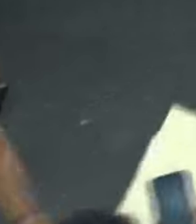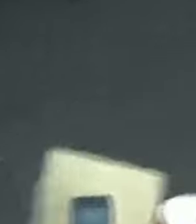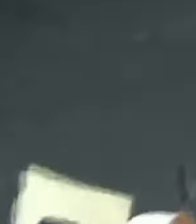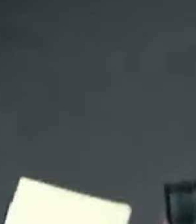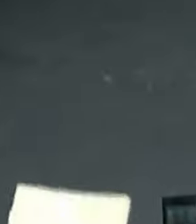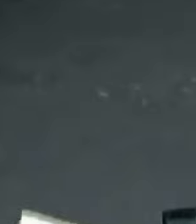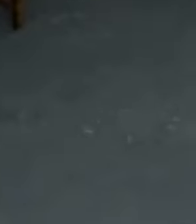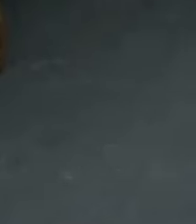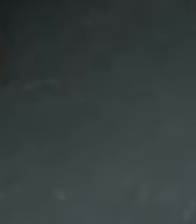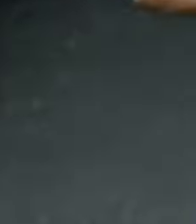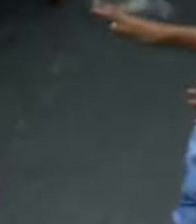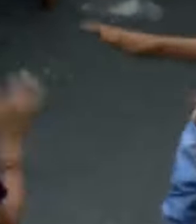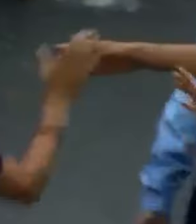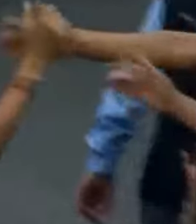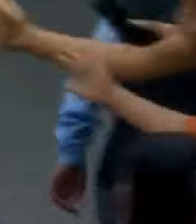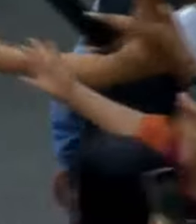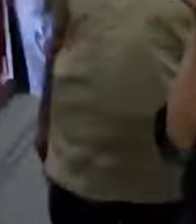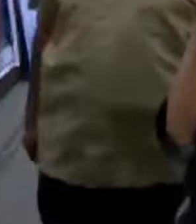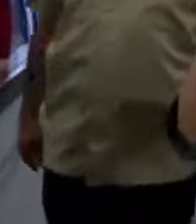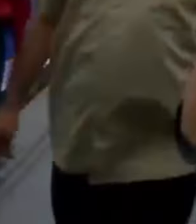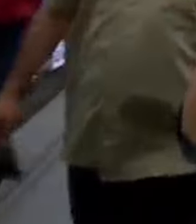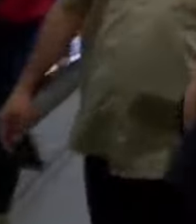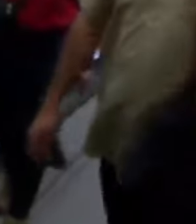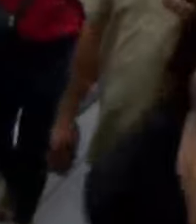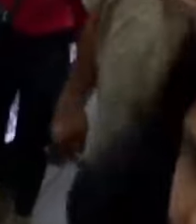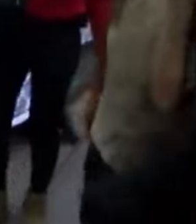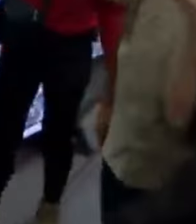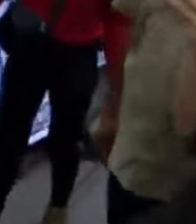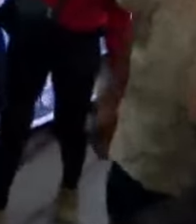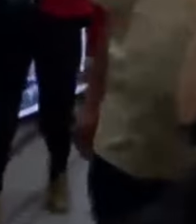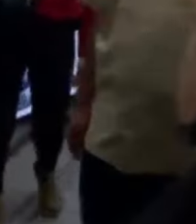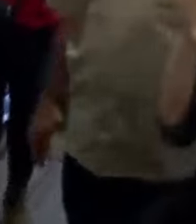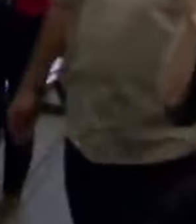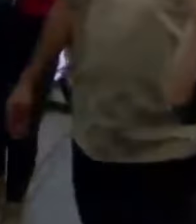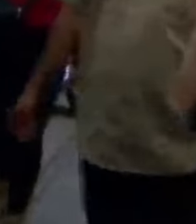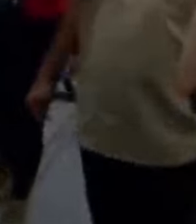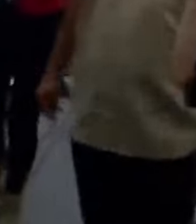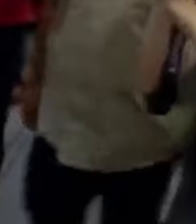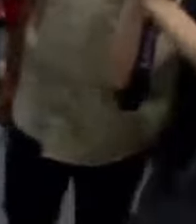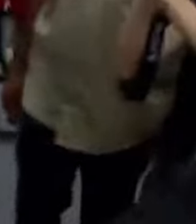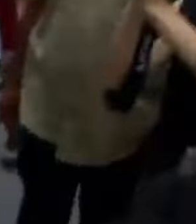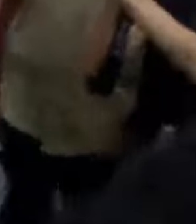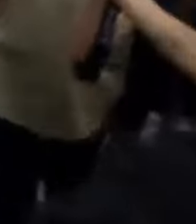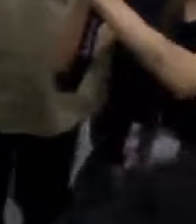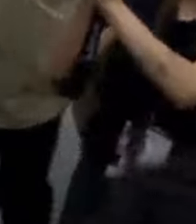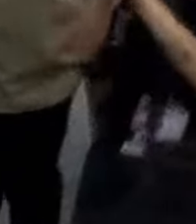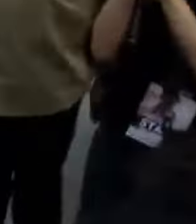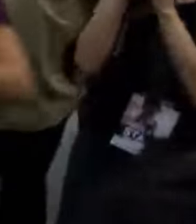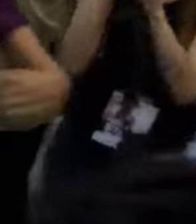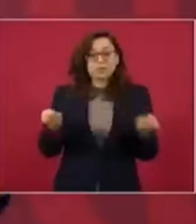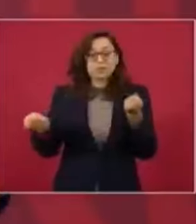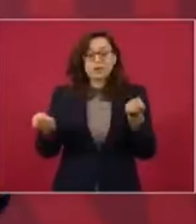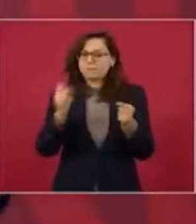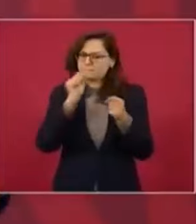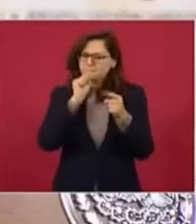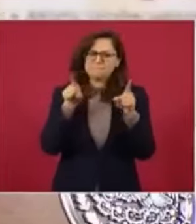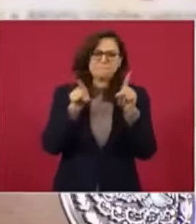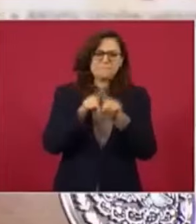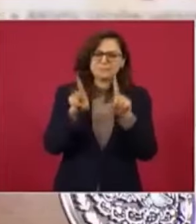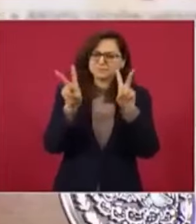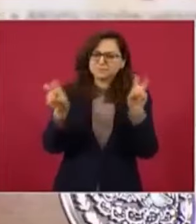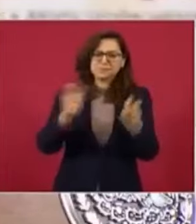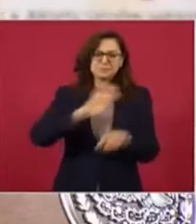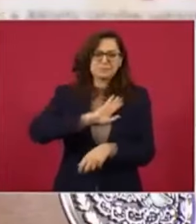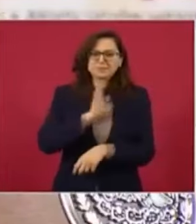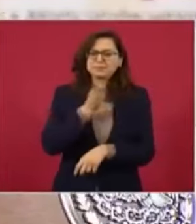tenemos hoy Un gobierno que aparte de ser abiertamente socialista es completamente Aliado y ha trabajado como una parte de su de su